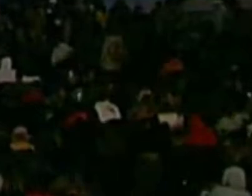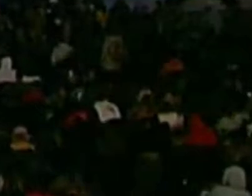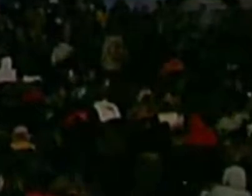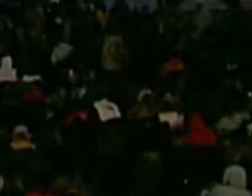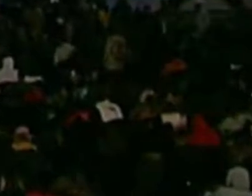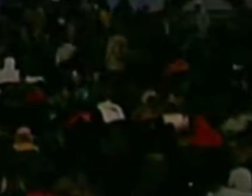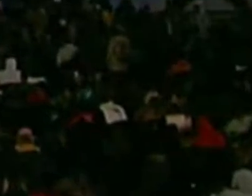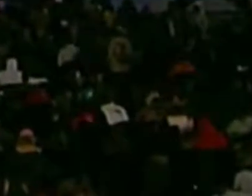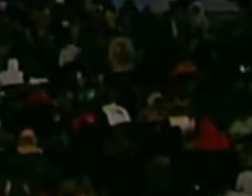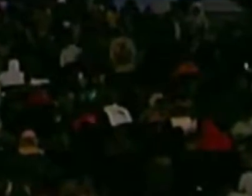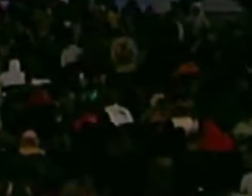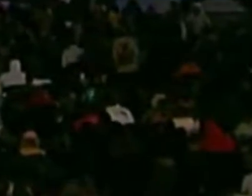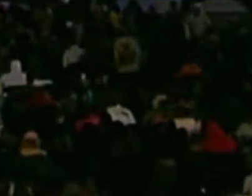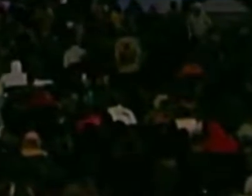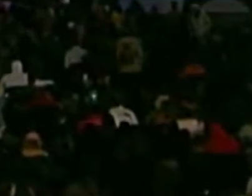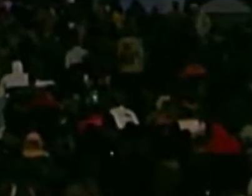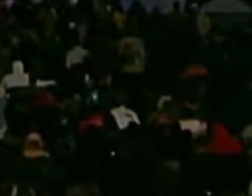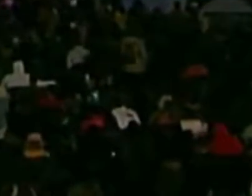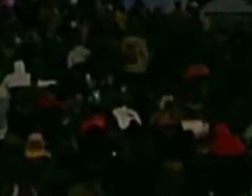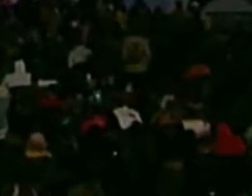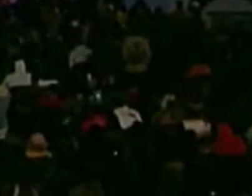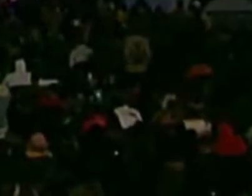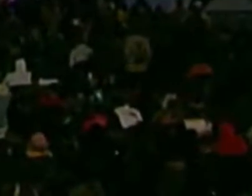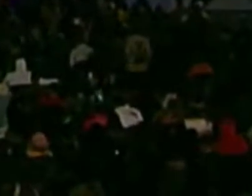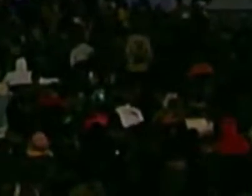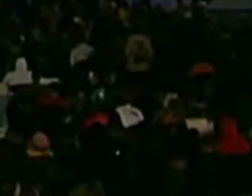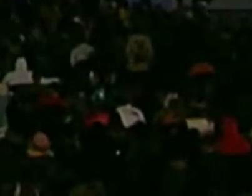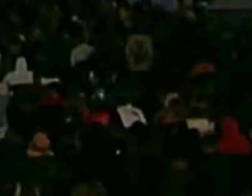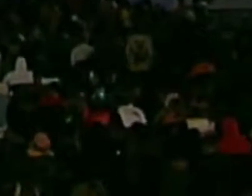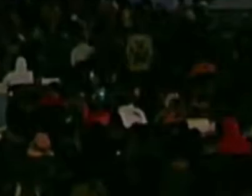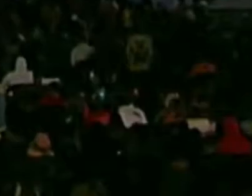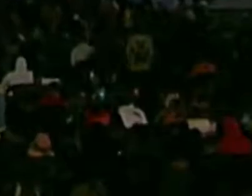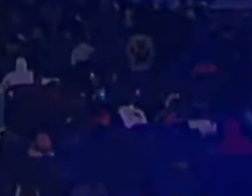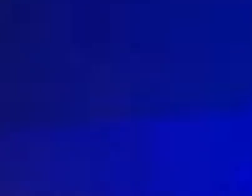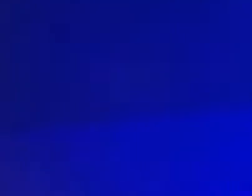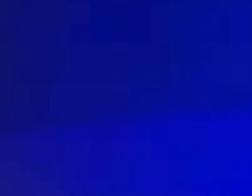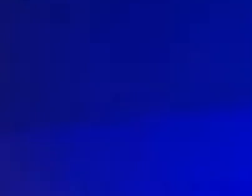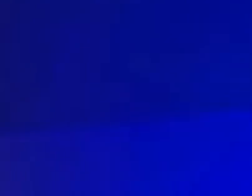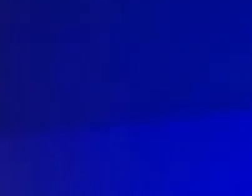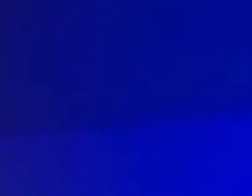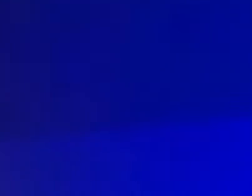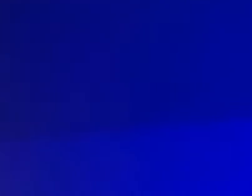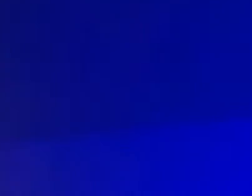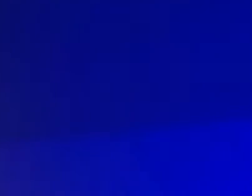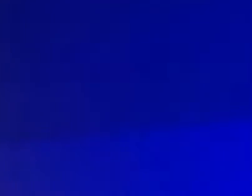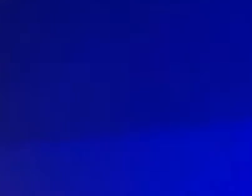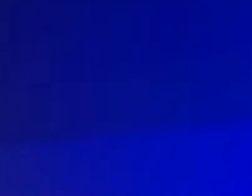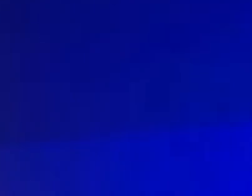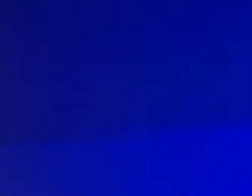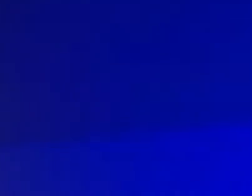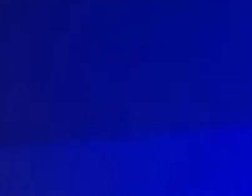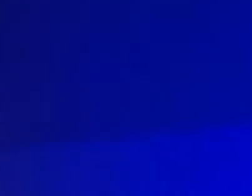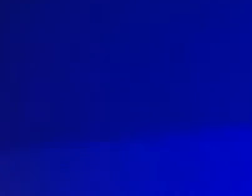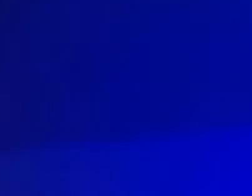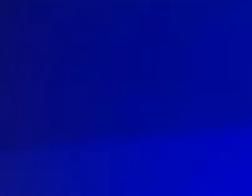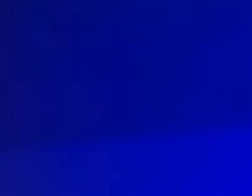Dani Calero que se abriga, porque la noche se impone. Una murga fundada en 1982, presidida